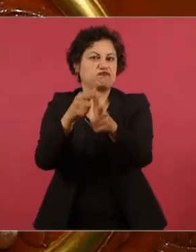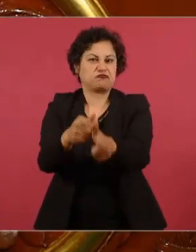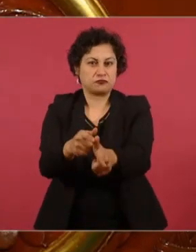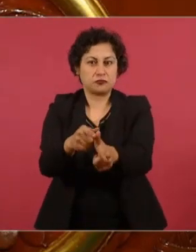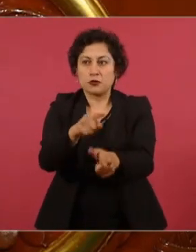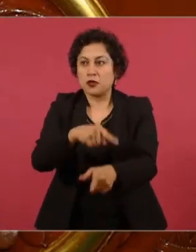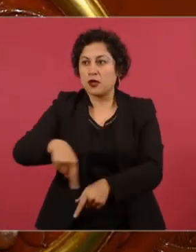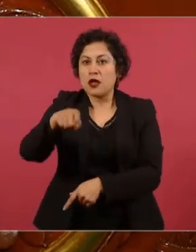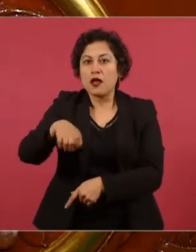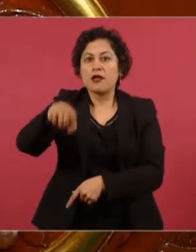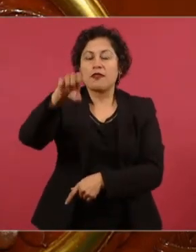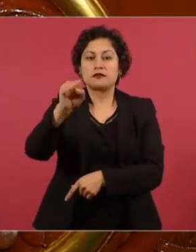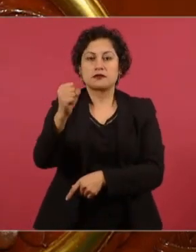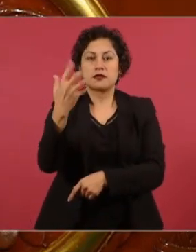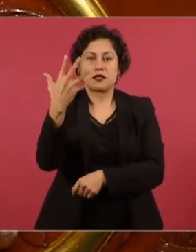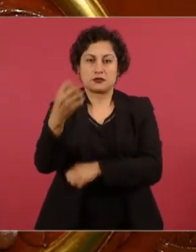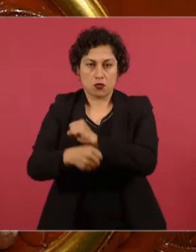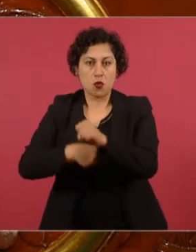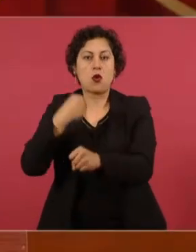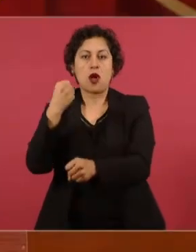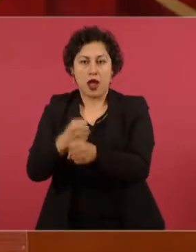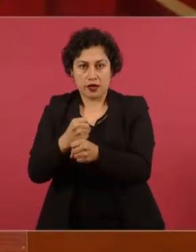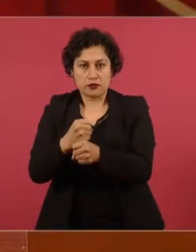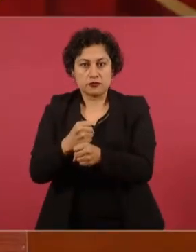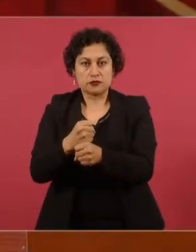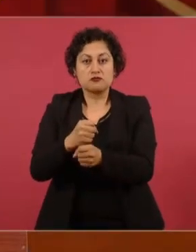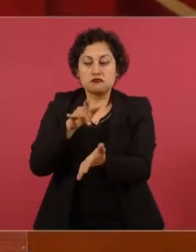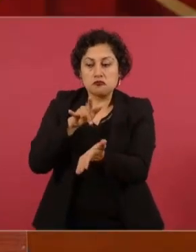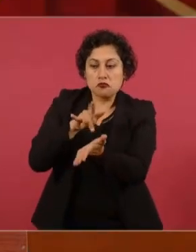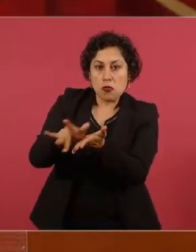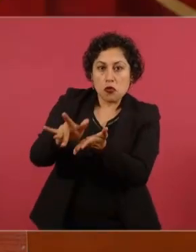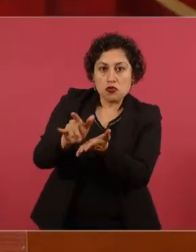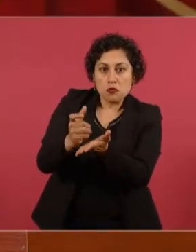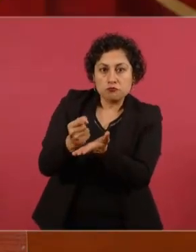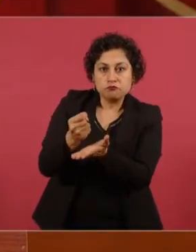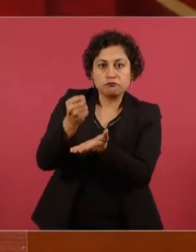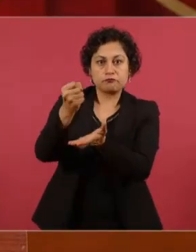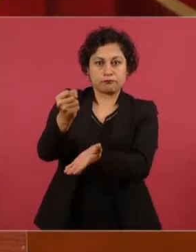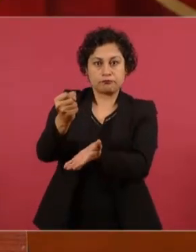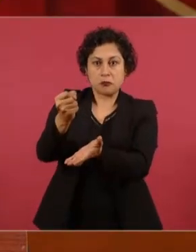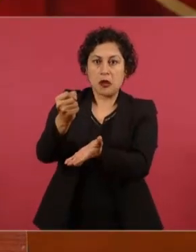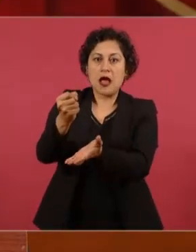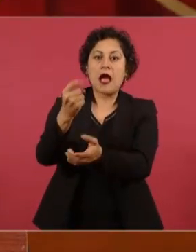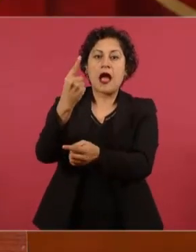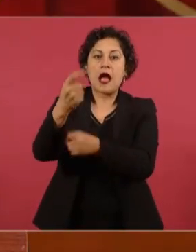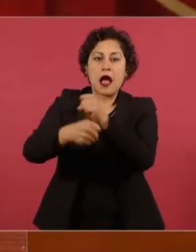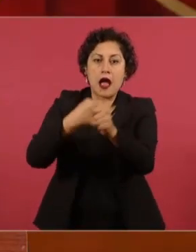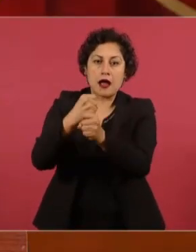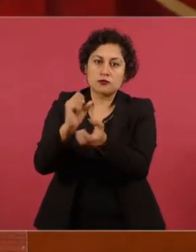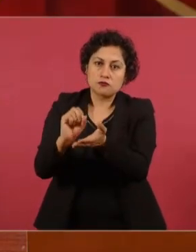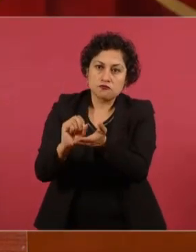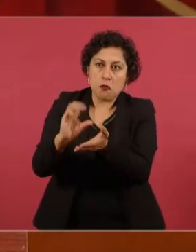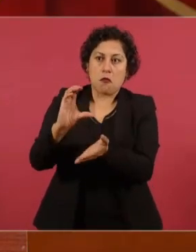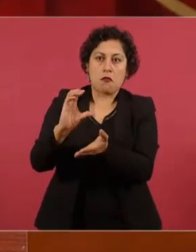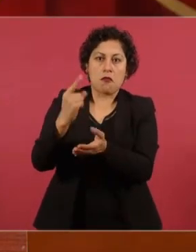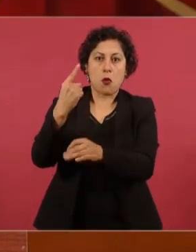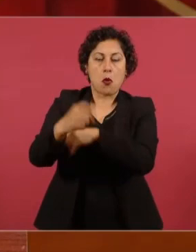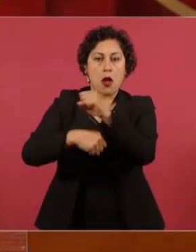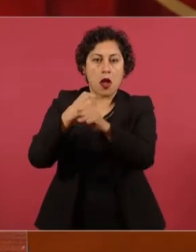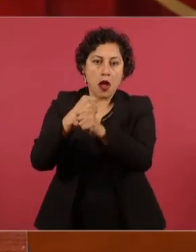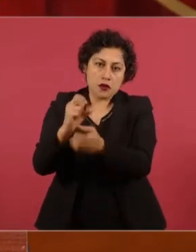aumentar el monto año con año. Y lo mismo para personas con